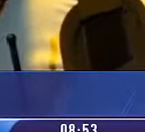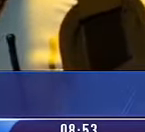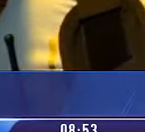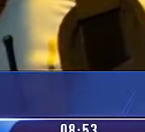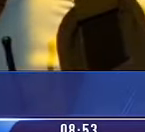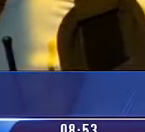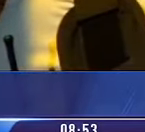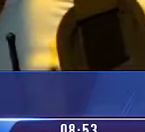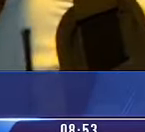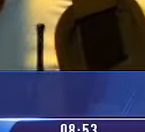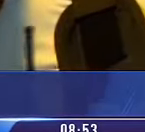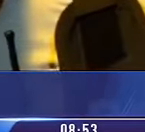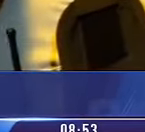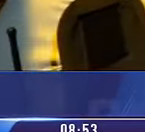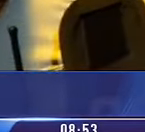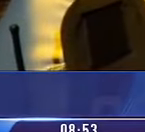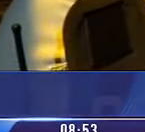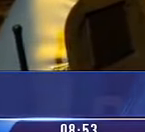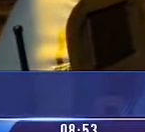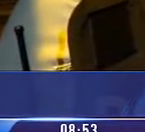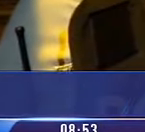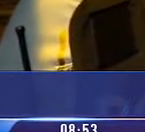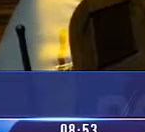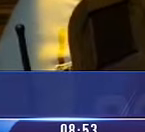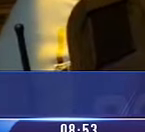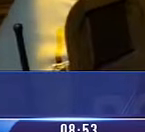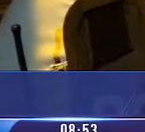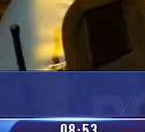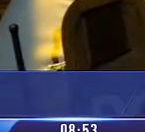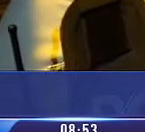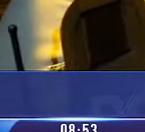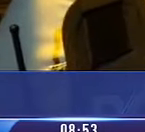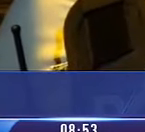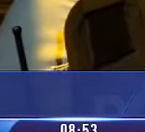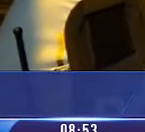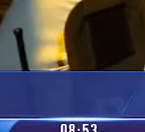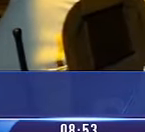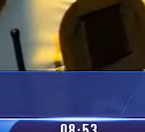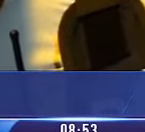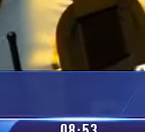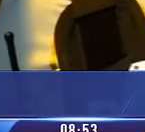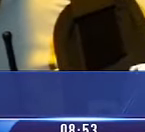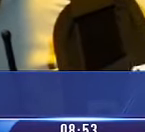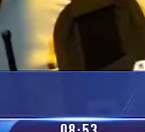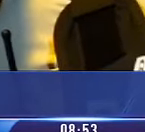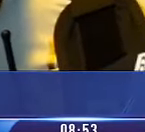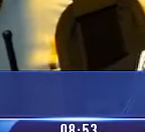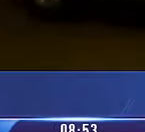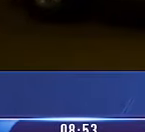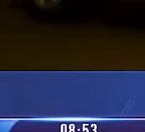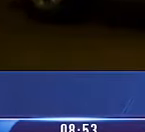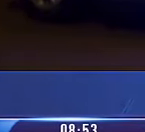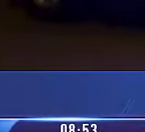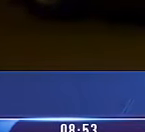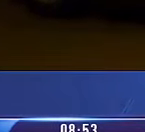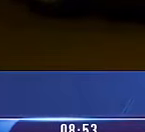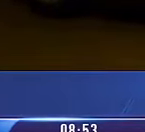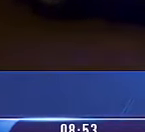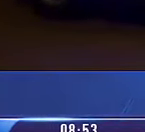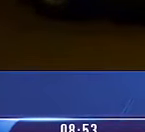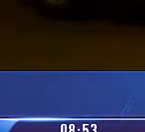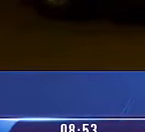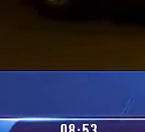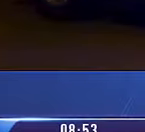actividades preventivas y la búsqueda también de los sospechosos, los posibles causantes de este incidente. Aún se desconocen